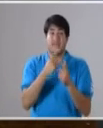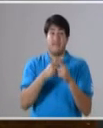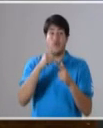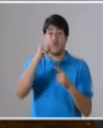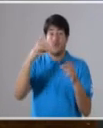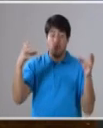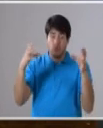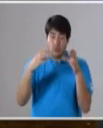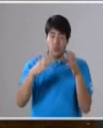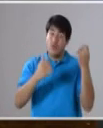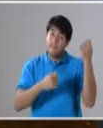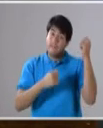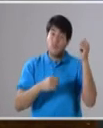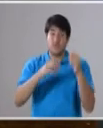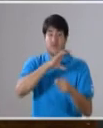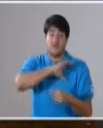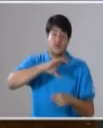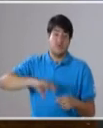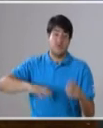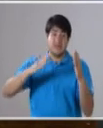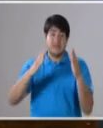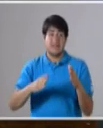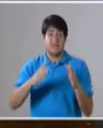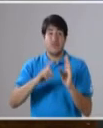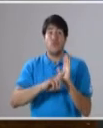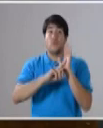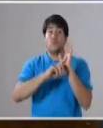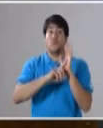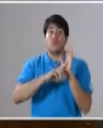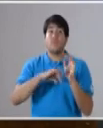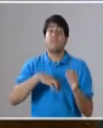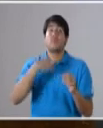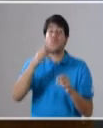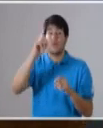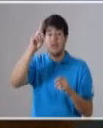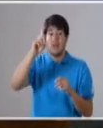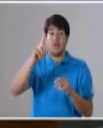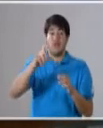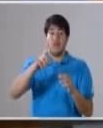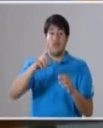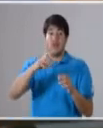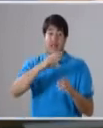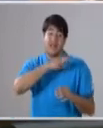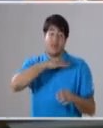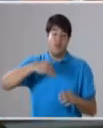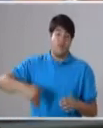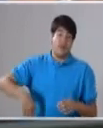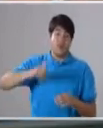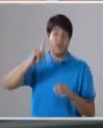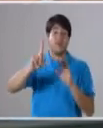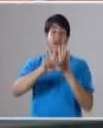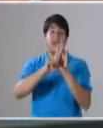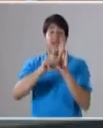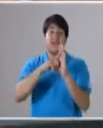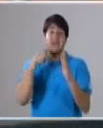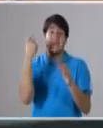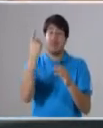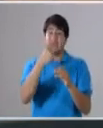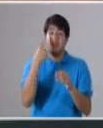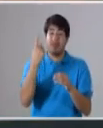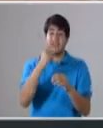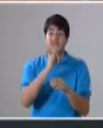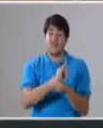cristianos, se quería lanzar, proponer al Congreso una ley que en todas las iglesias le